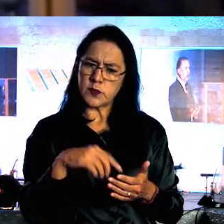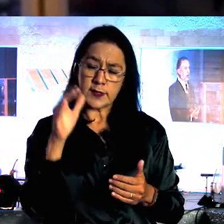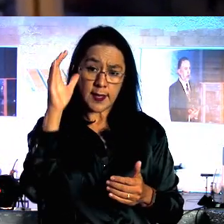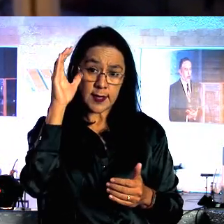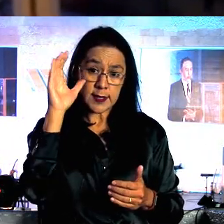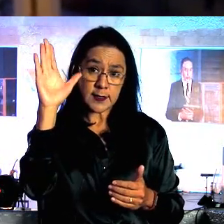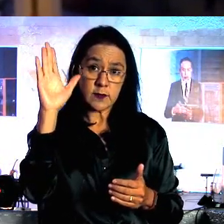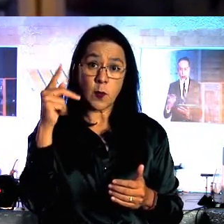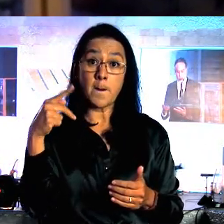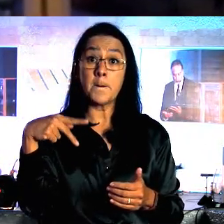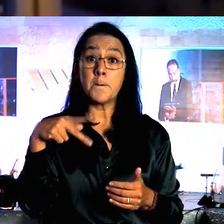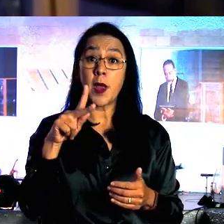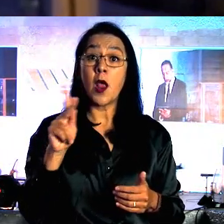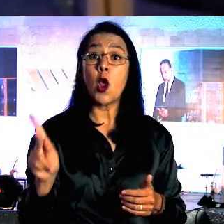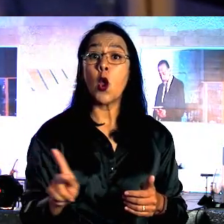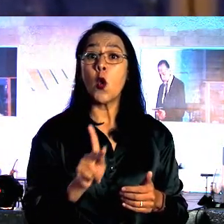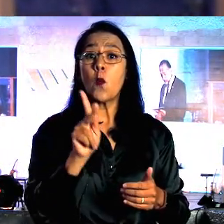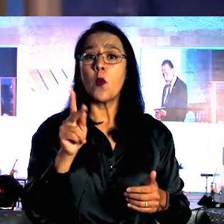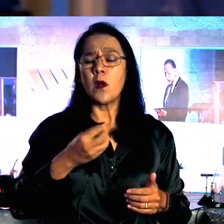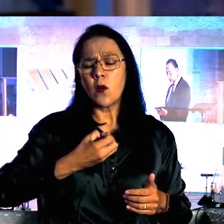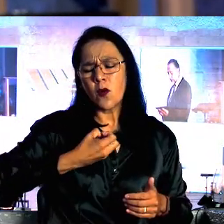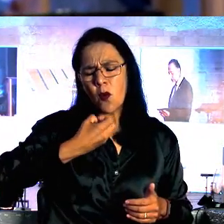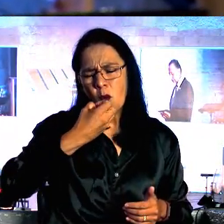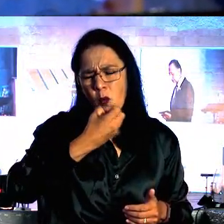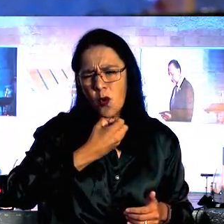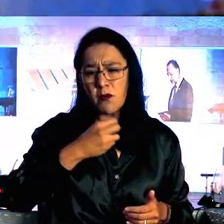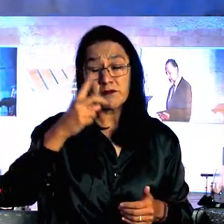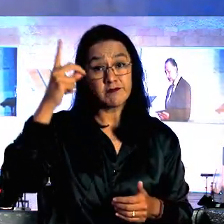cuando el pueblo se puso a orar, Dios respondió.